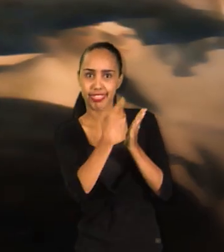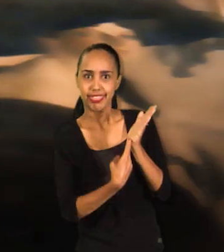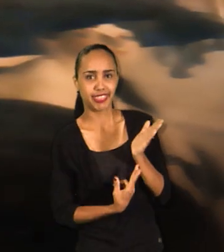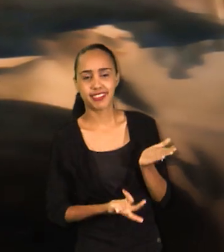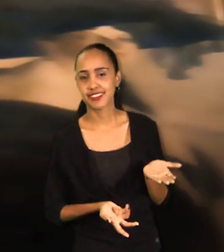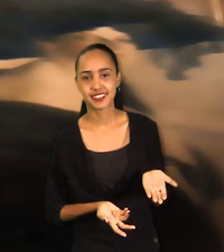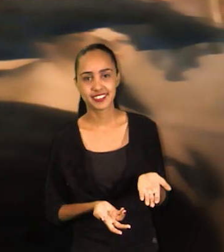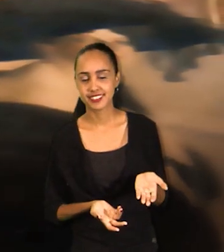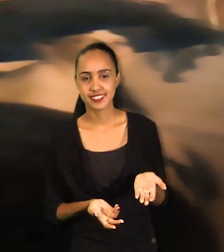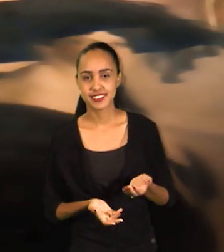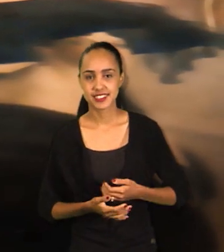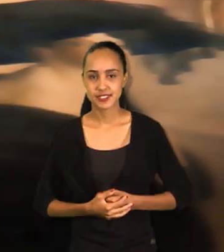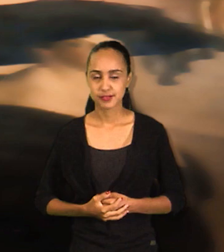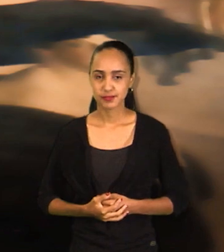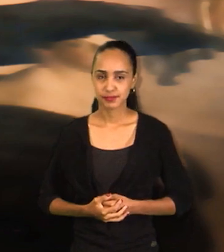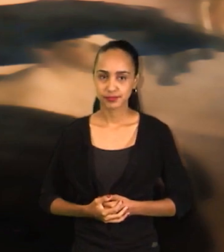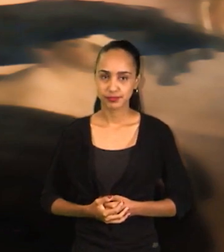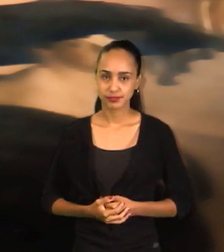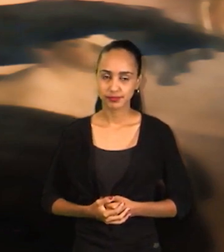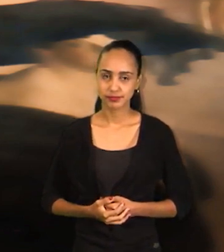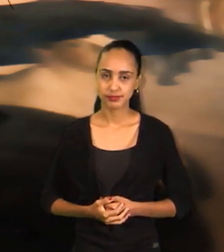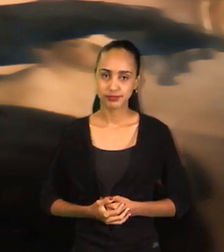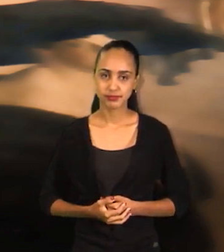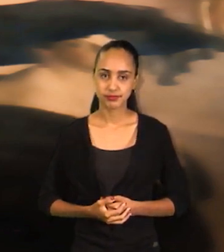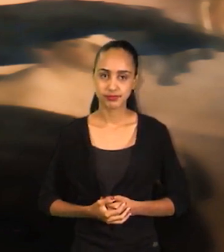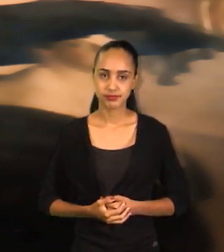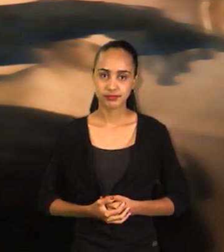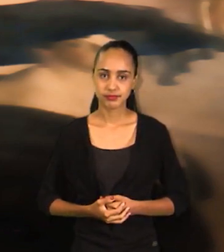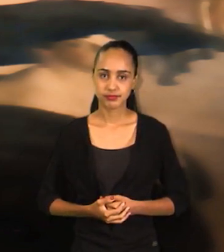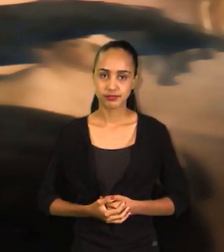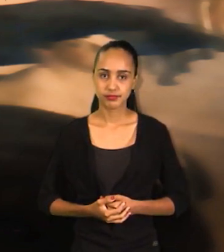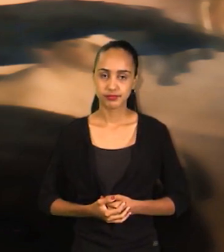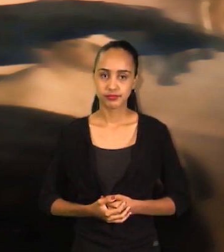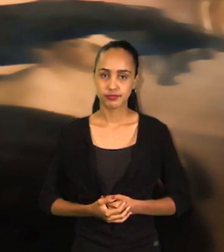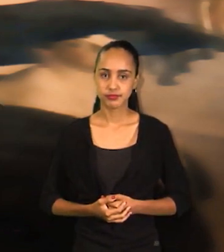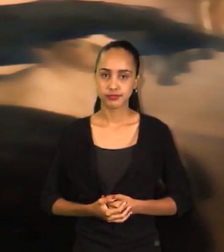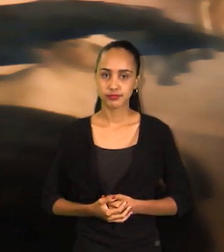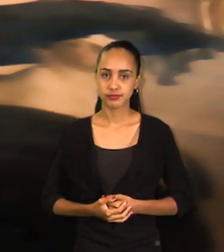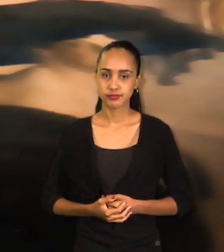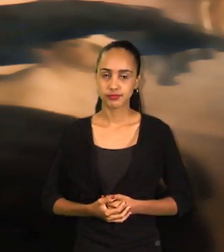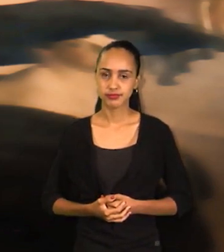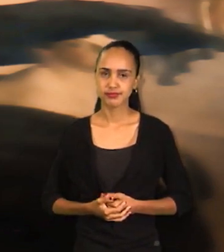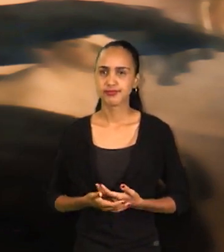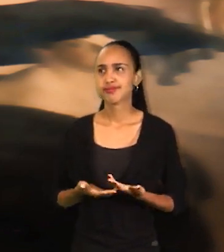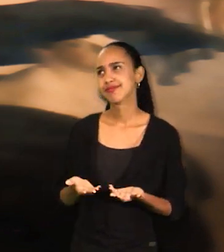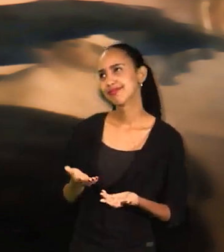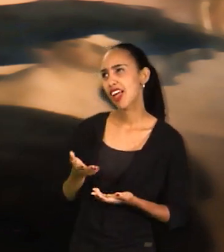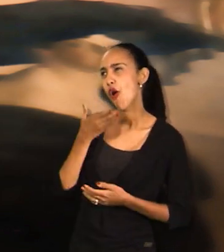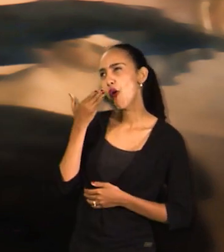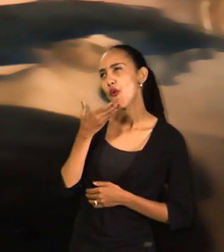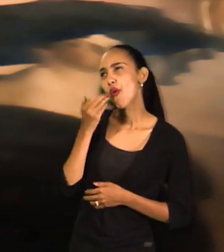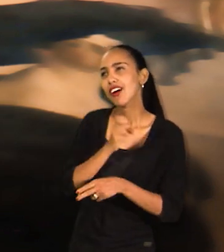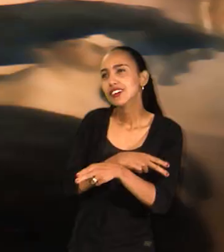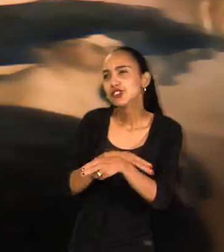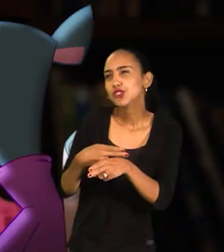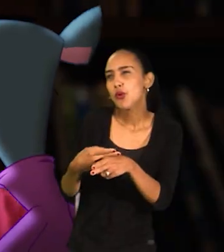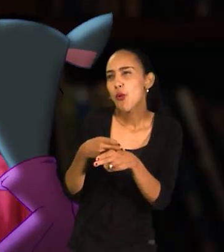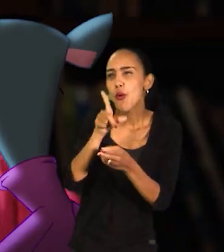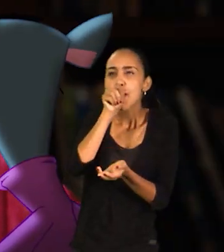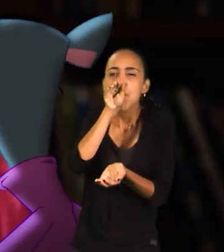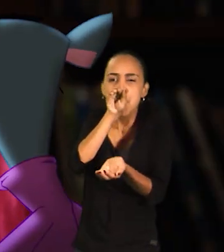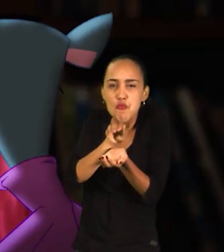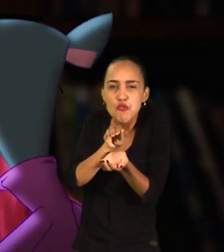pintar. Ay, Federico. Pipo, Pipo, cuéntame la historia de ese